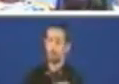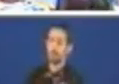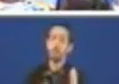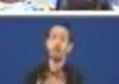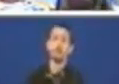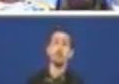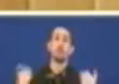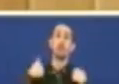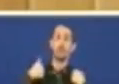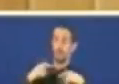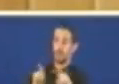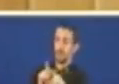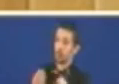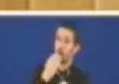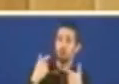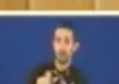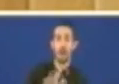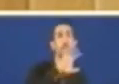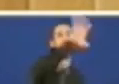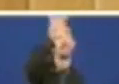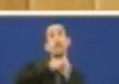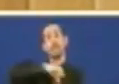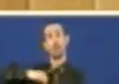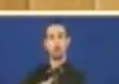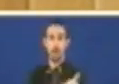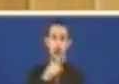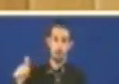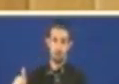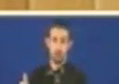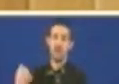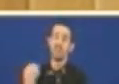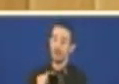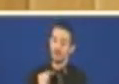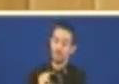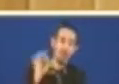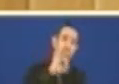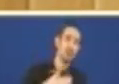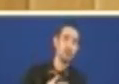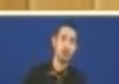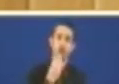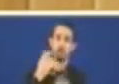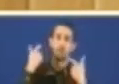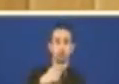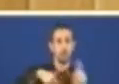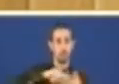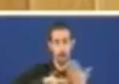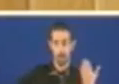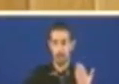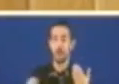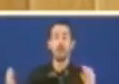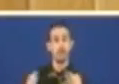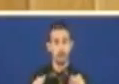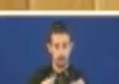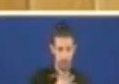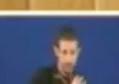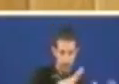consumidores teñen as comunidades autónomas e que, por tanto, debería ser o Instituto Galego de Consumo, a propia Xunta de Galiza, quen aplicase